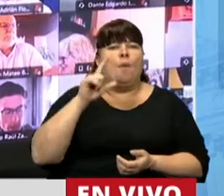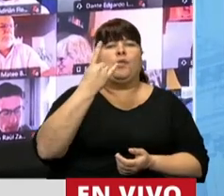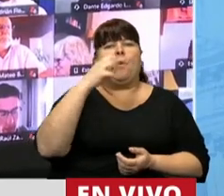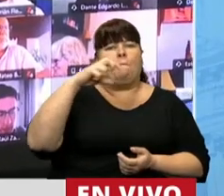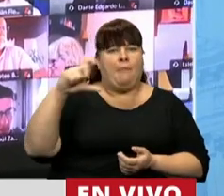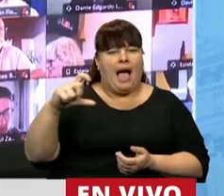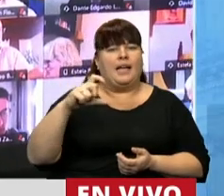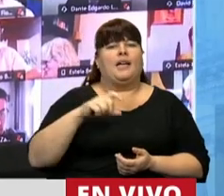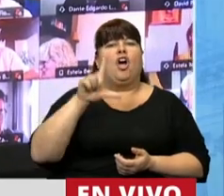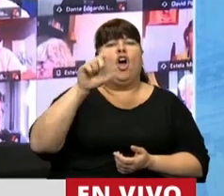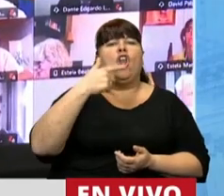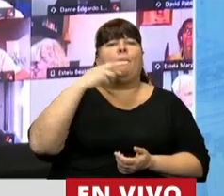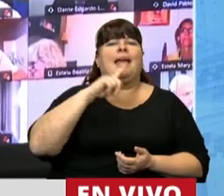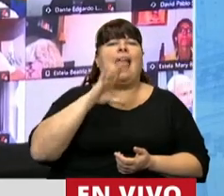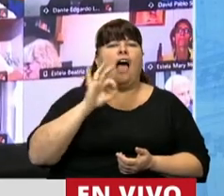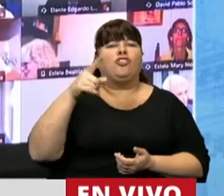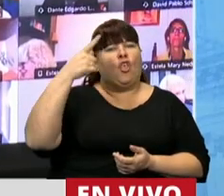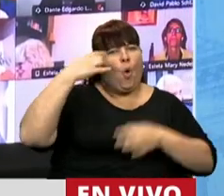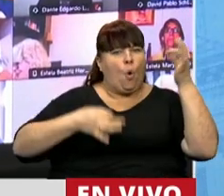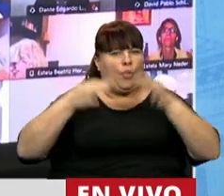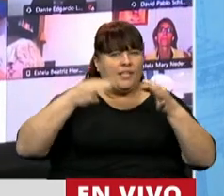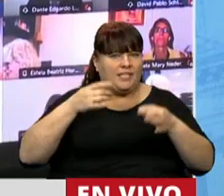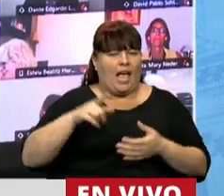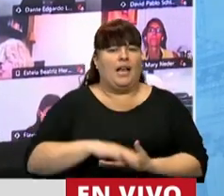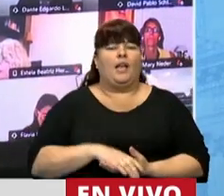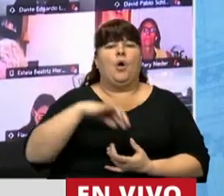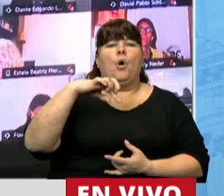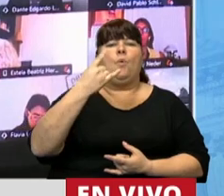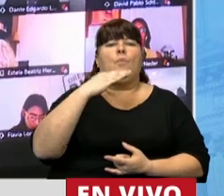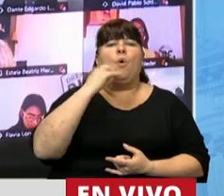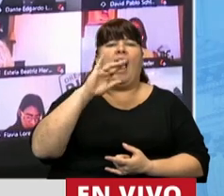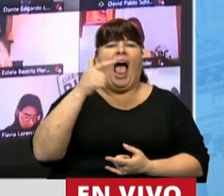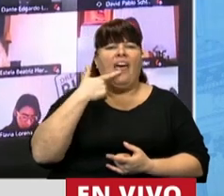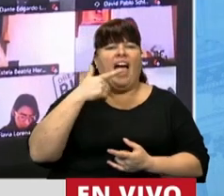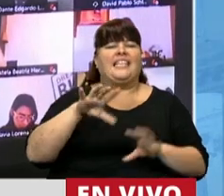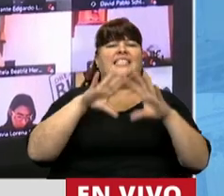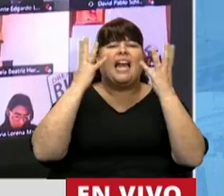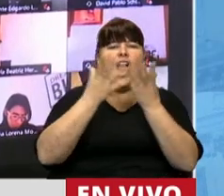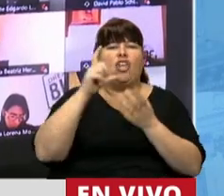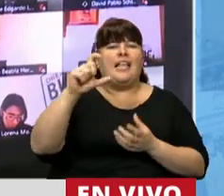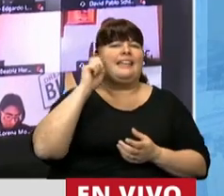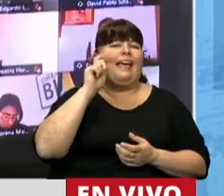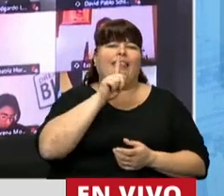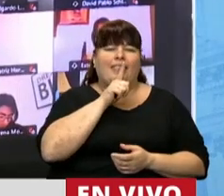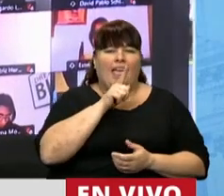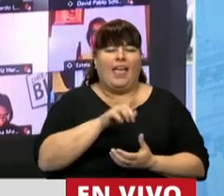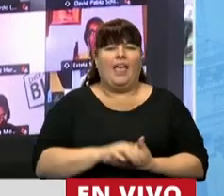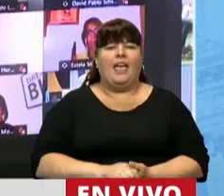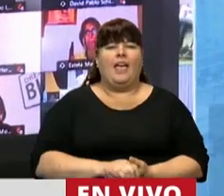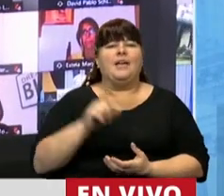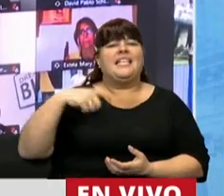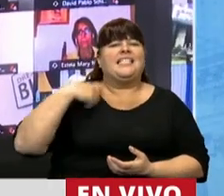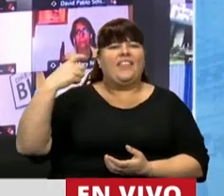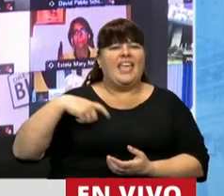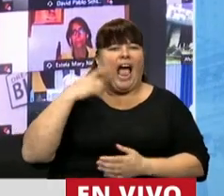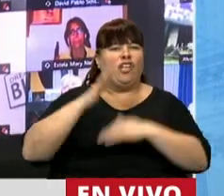UPAC, Carolina Los Penato, de Judiciales, Marta Pujadas, Internacionales de la CGT, del